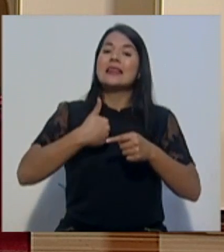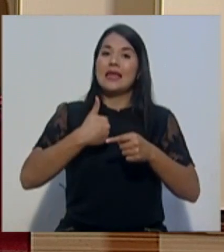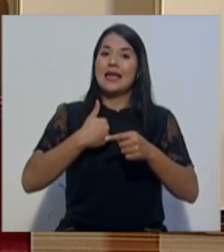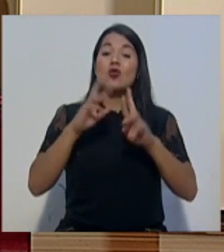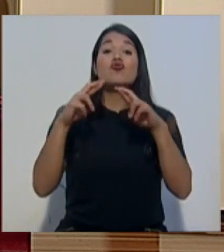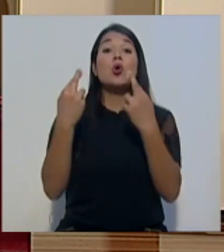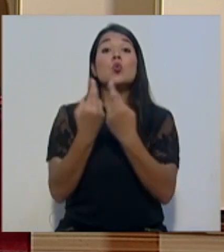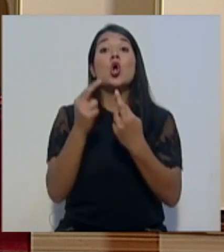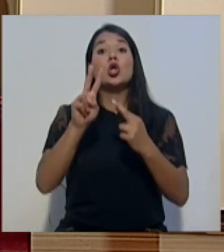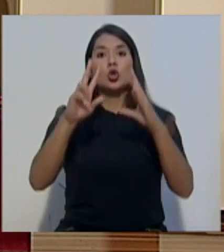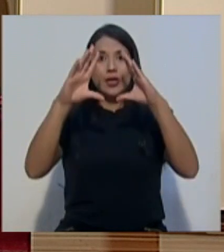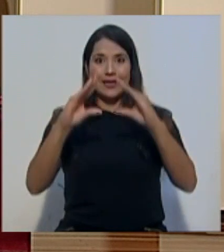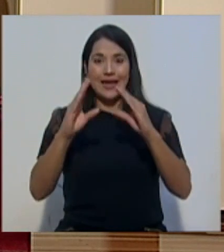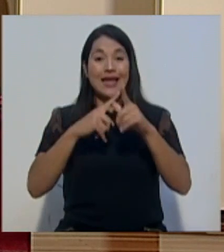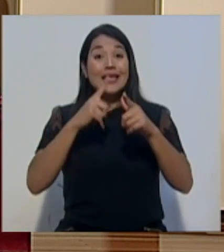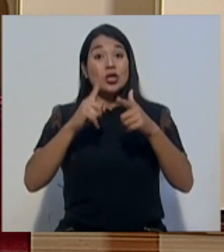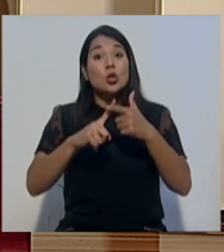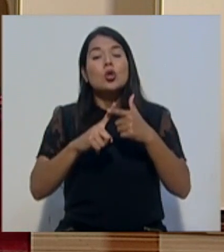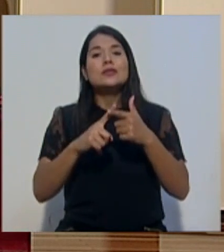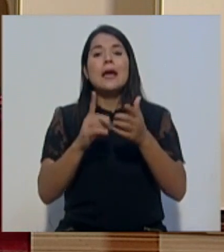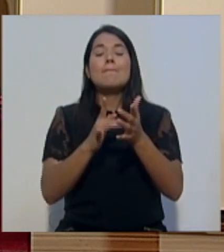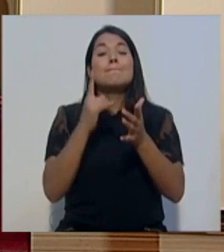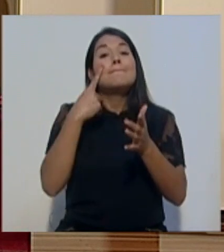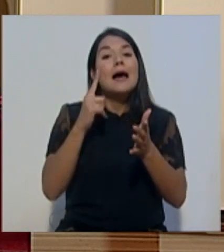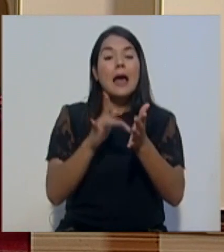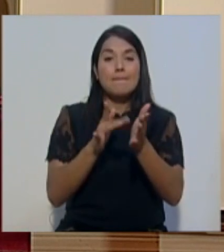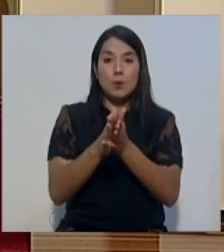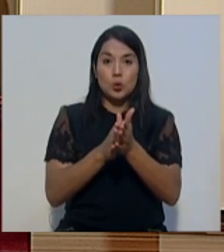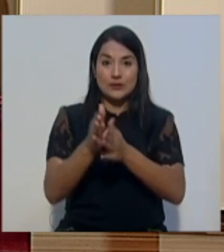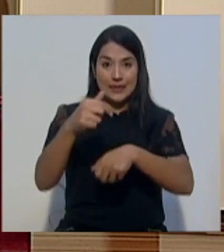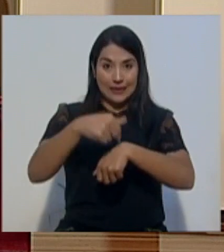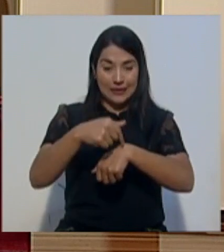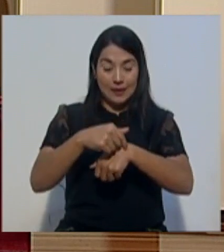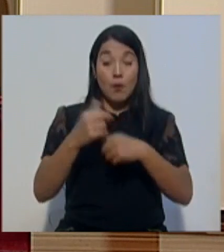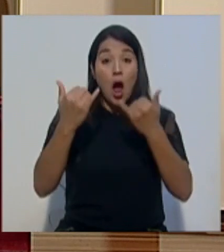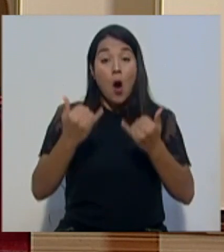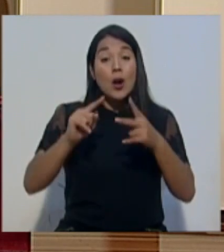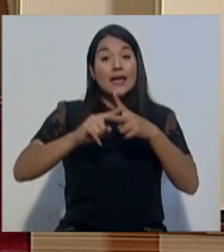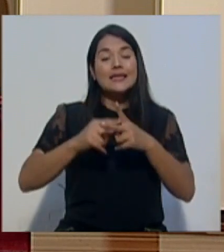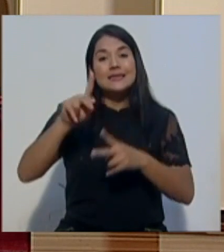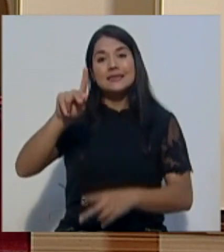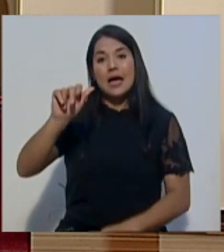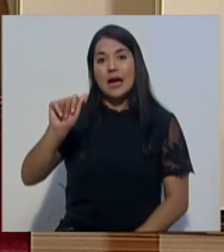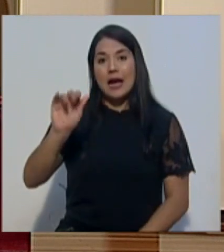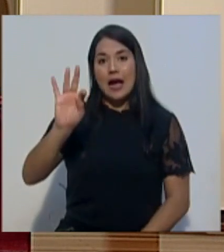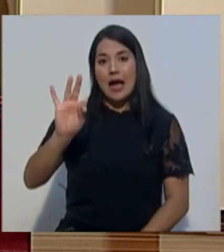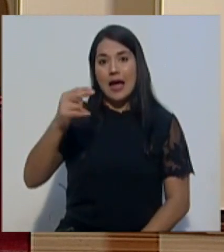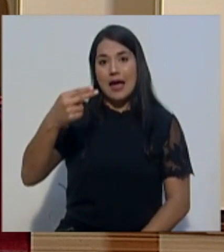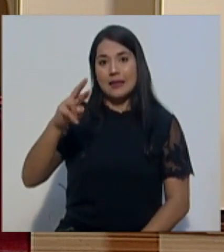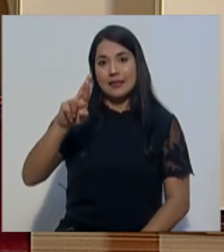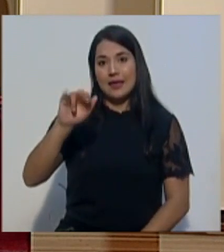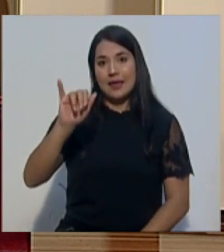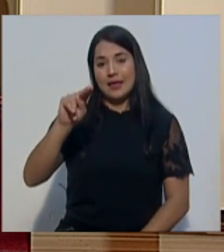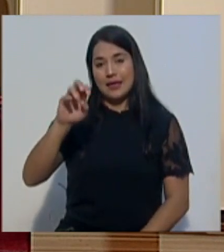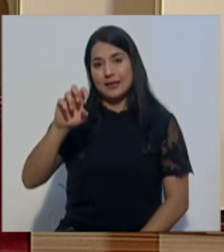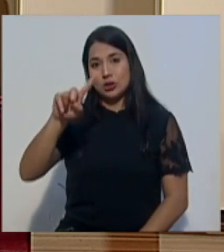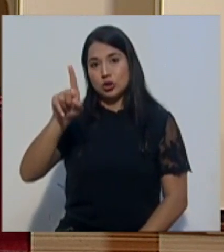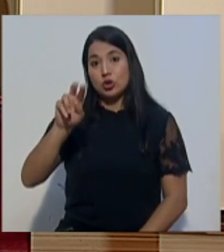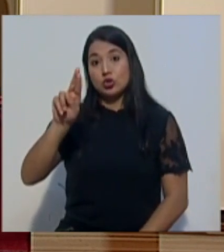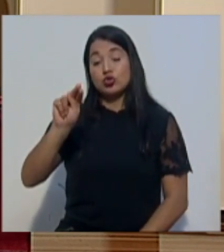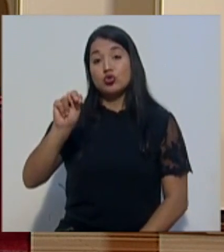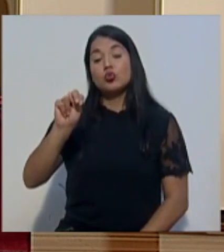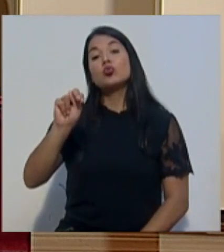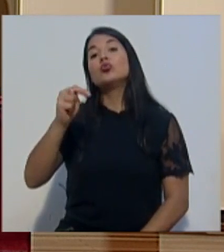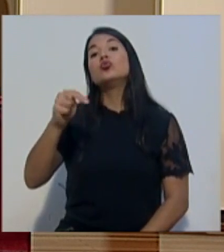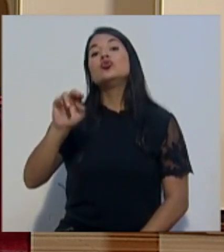las 2 de la tarde para maximizar los tiempos. Iniciamos con Catherine Zúñiga de Multimedios Telediario. Vamos